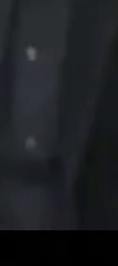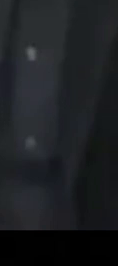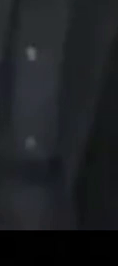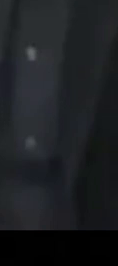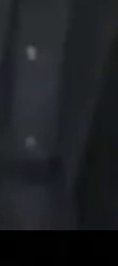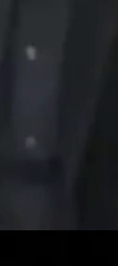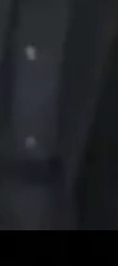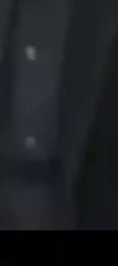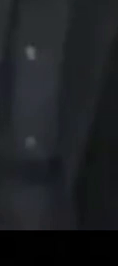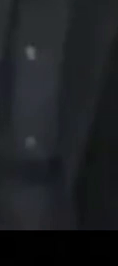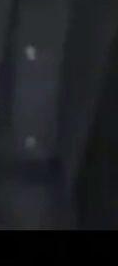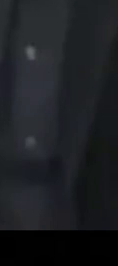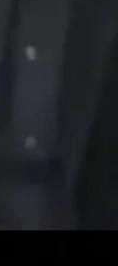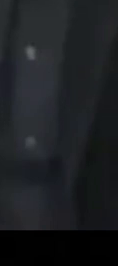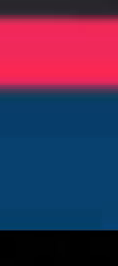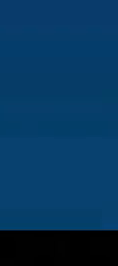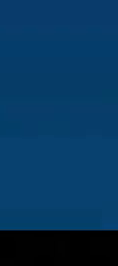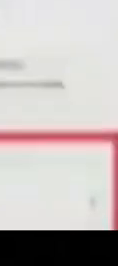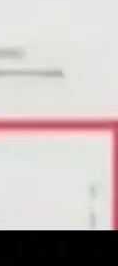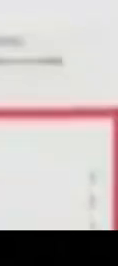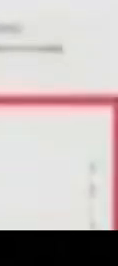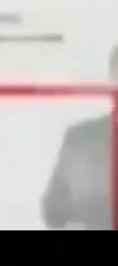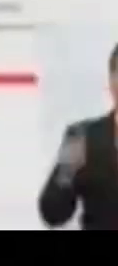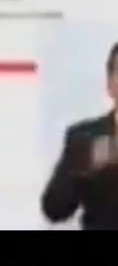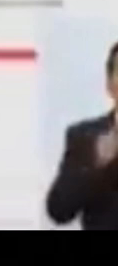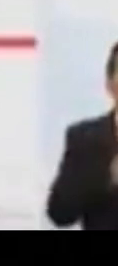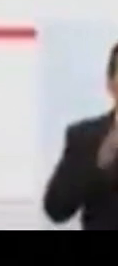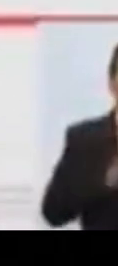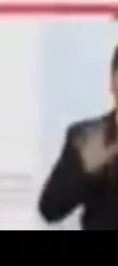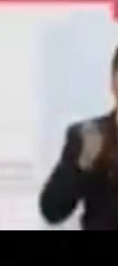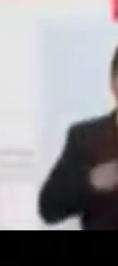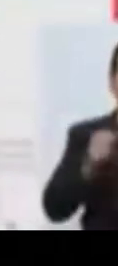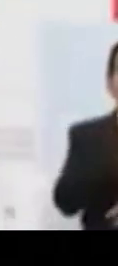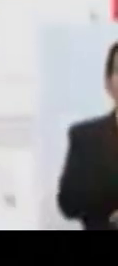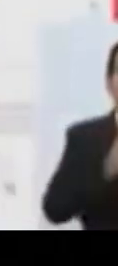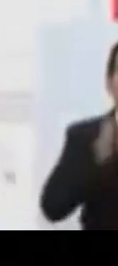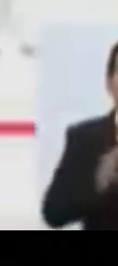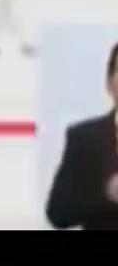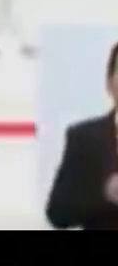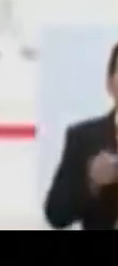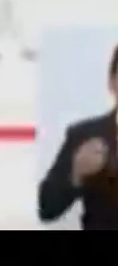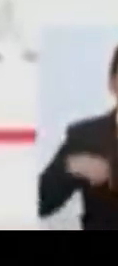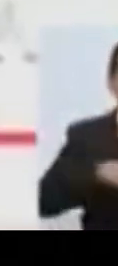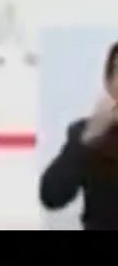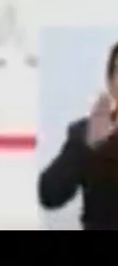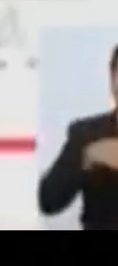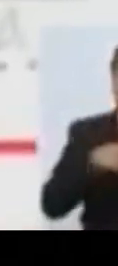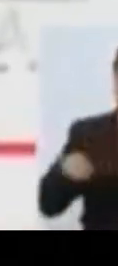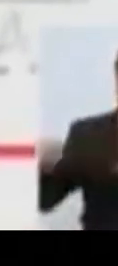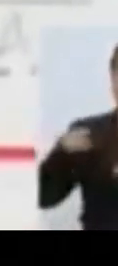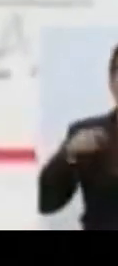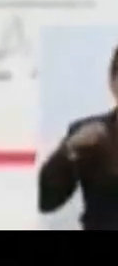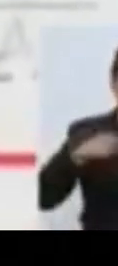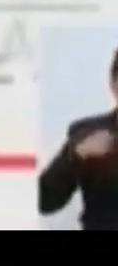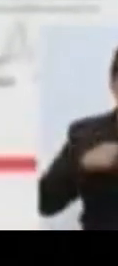de sus abogados que están acompañando al exalcalde. Nosotros creemos que todos los involucrados tienen que